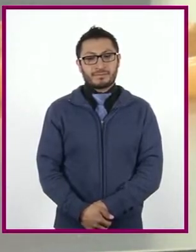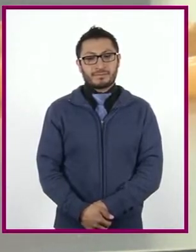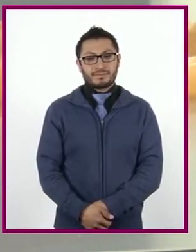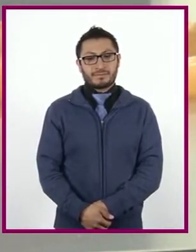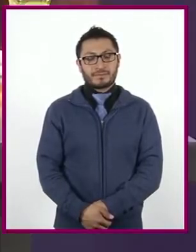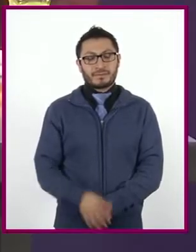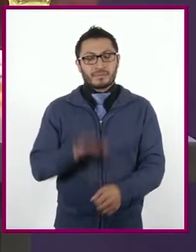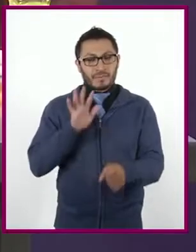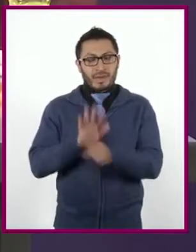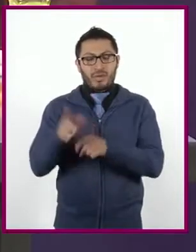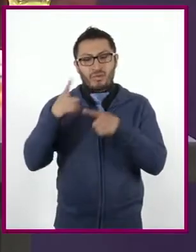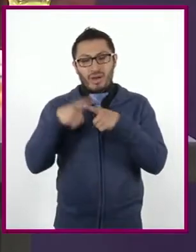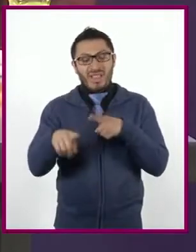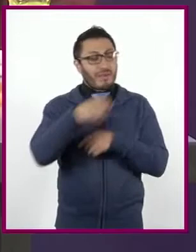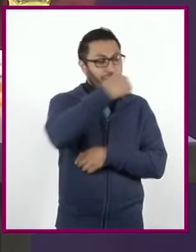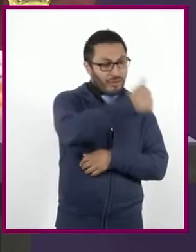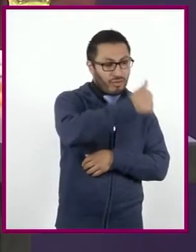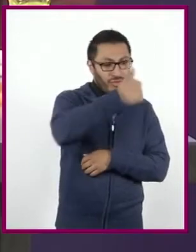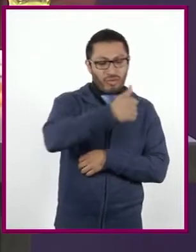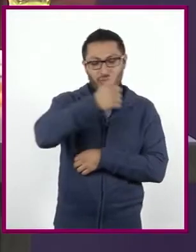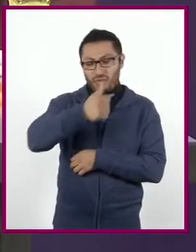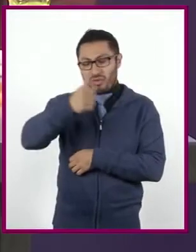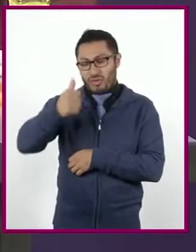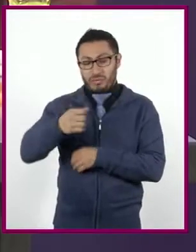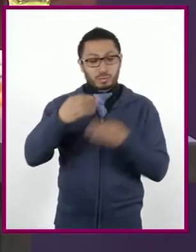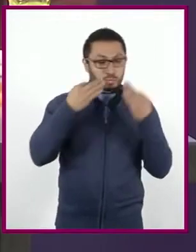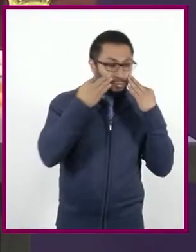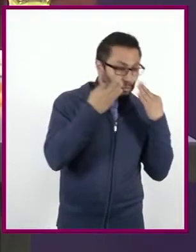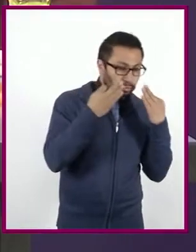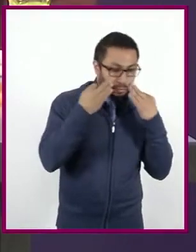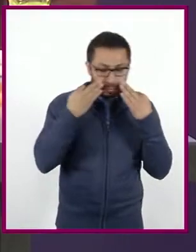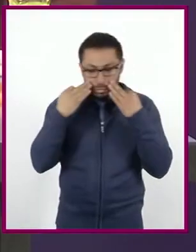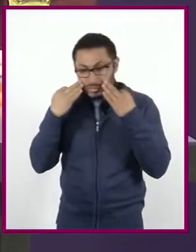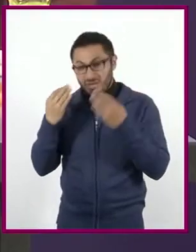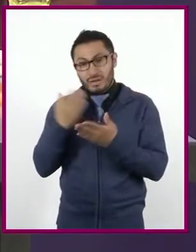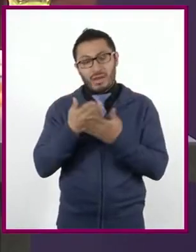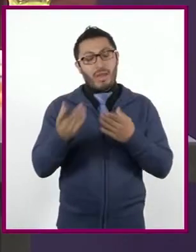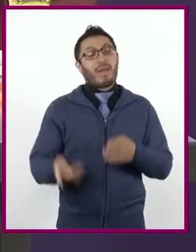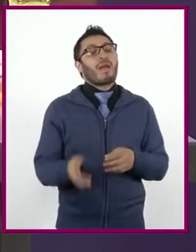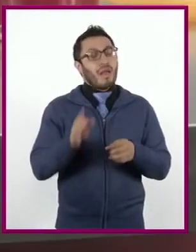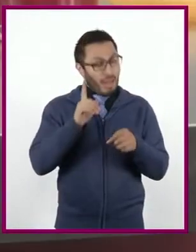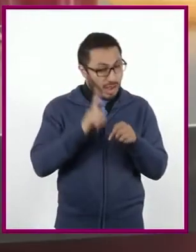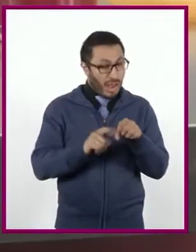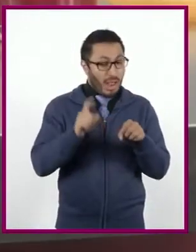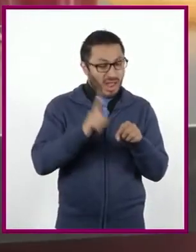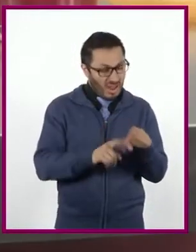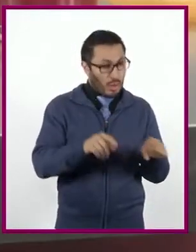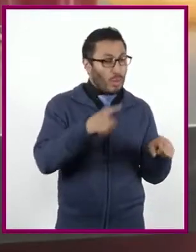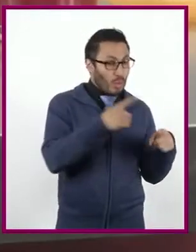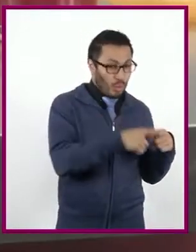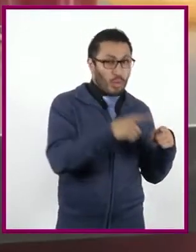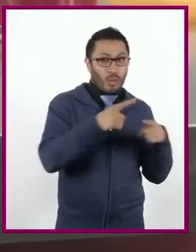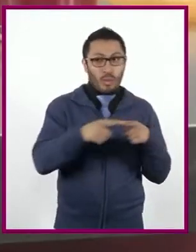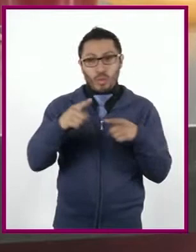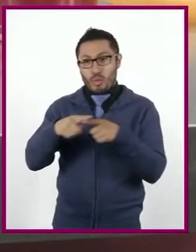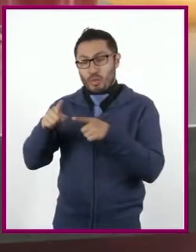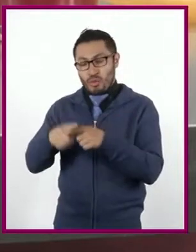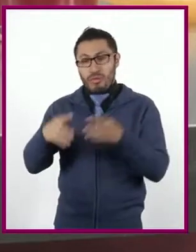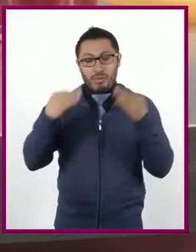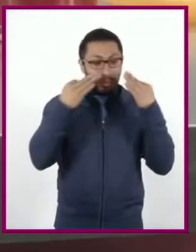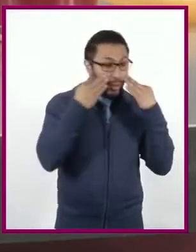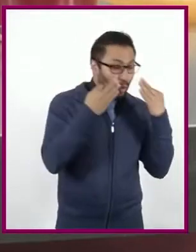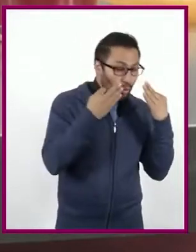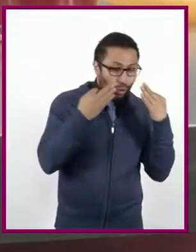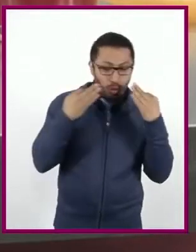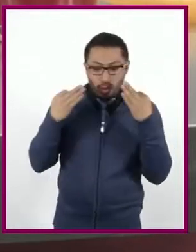¿Qué diferencia hay entre ellas? Ahora podemos notar que el color es una diferencia que podemos observar